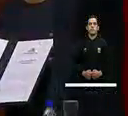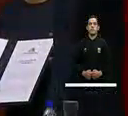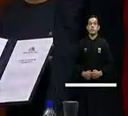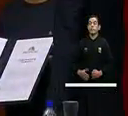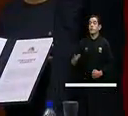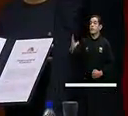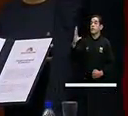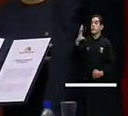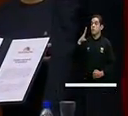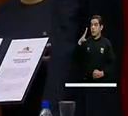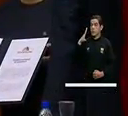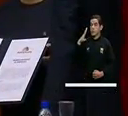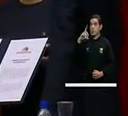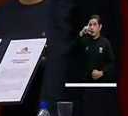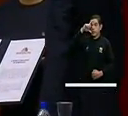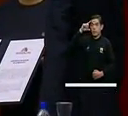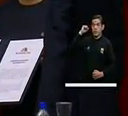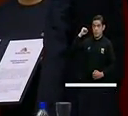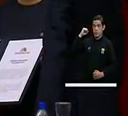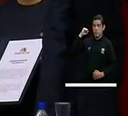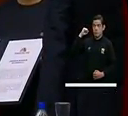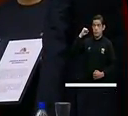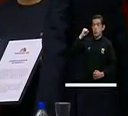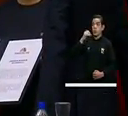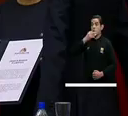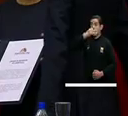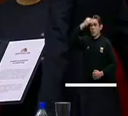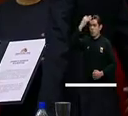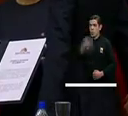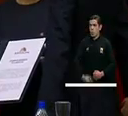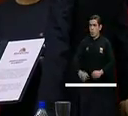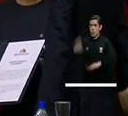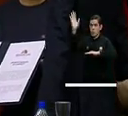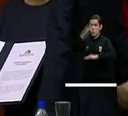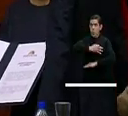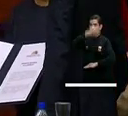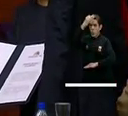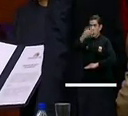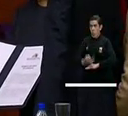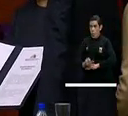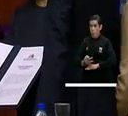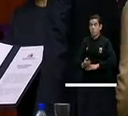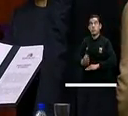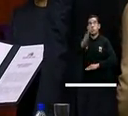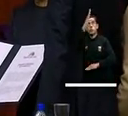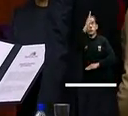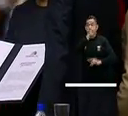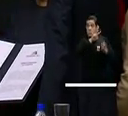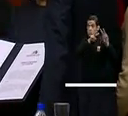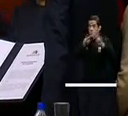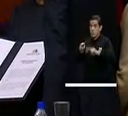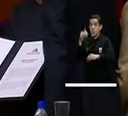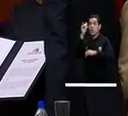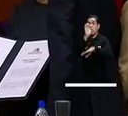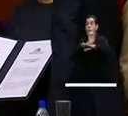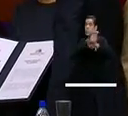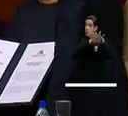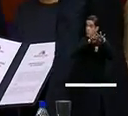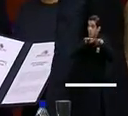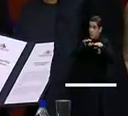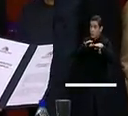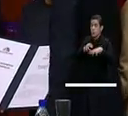Señor Guillermo Lazo Mendoza, ¿jura usted por su honor ante Dios y la patria que